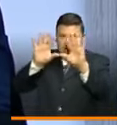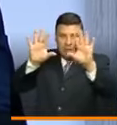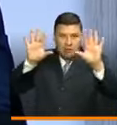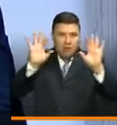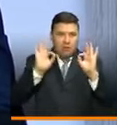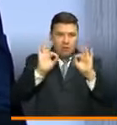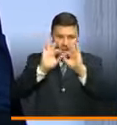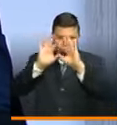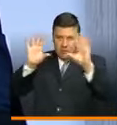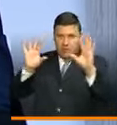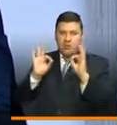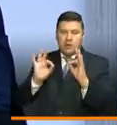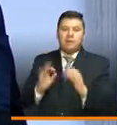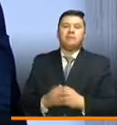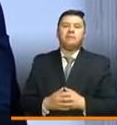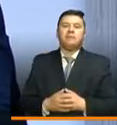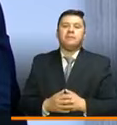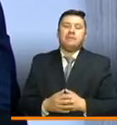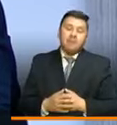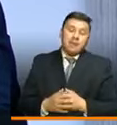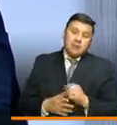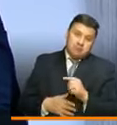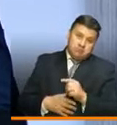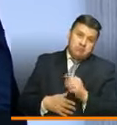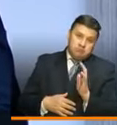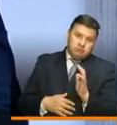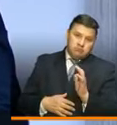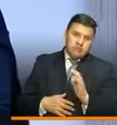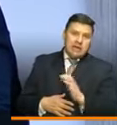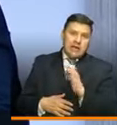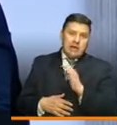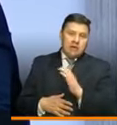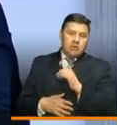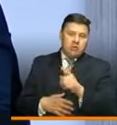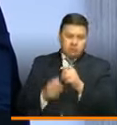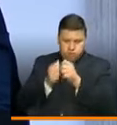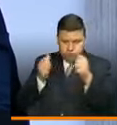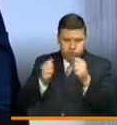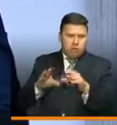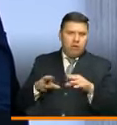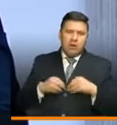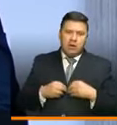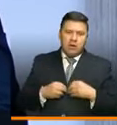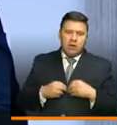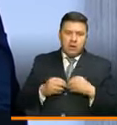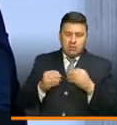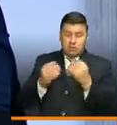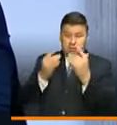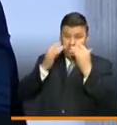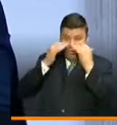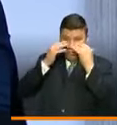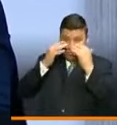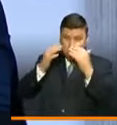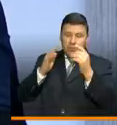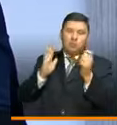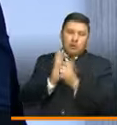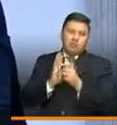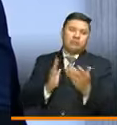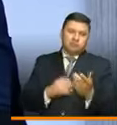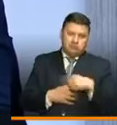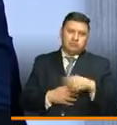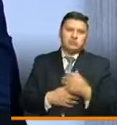buena calidad por sus características. Es un material absolutamente translúcido y por esa